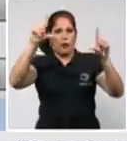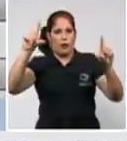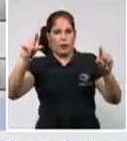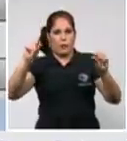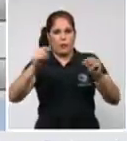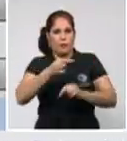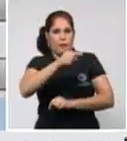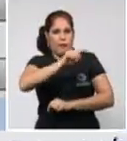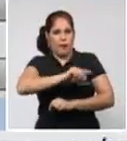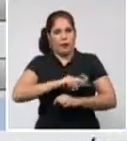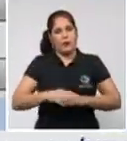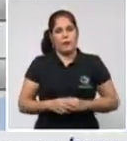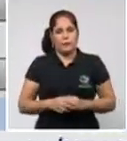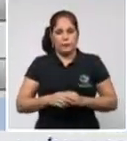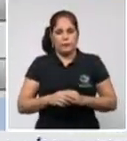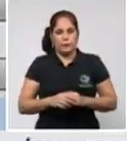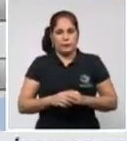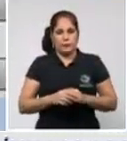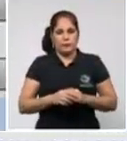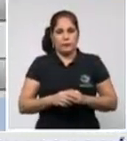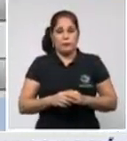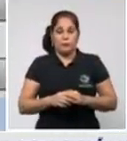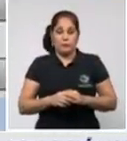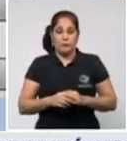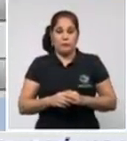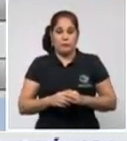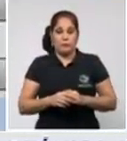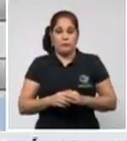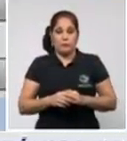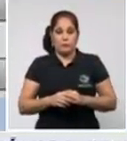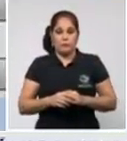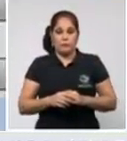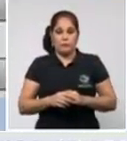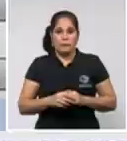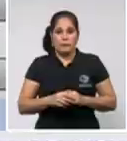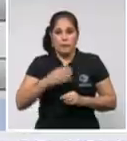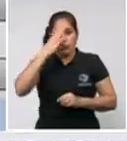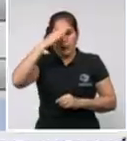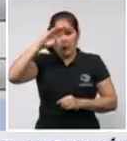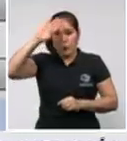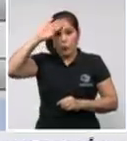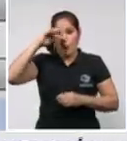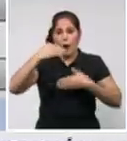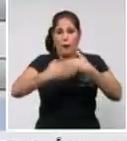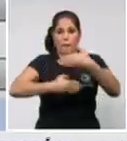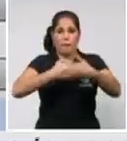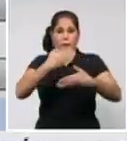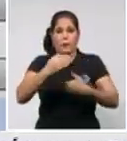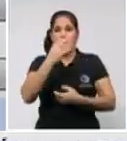ayer. De esta forma, en Cuba ya se han procesado